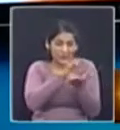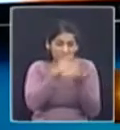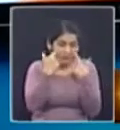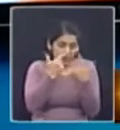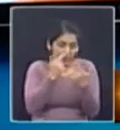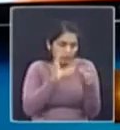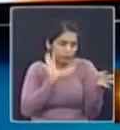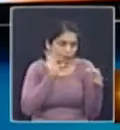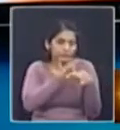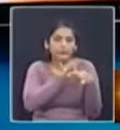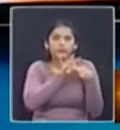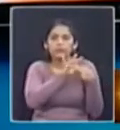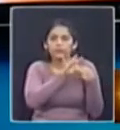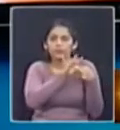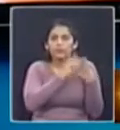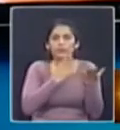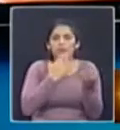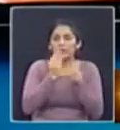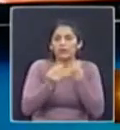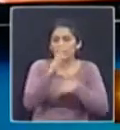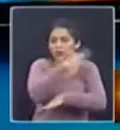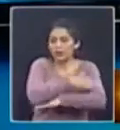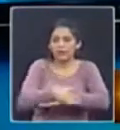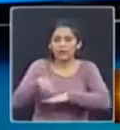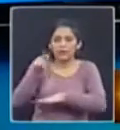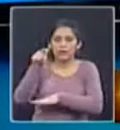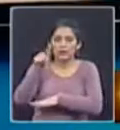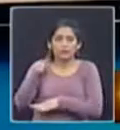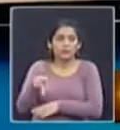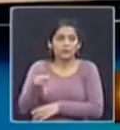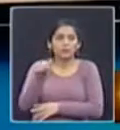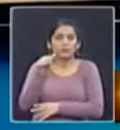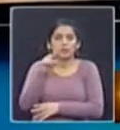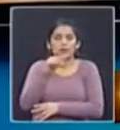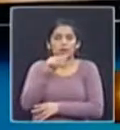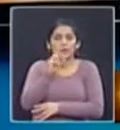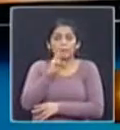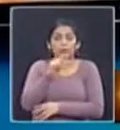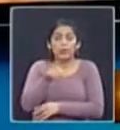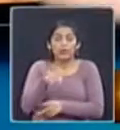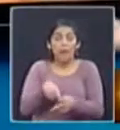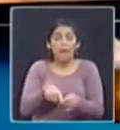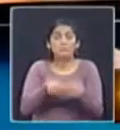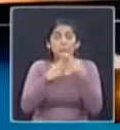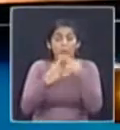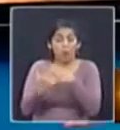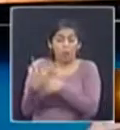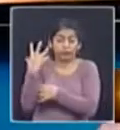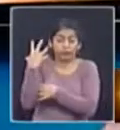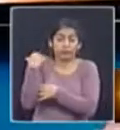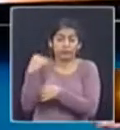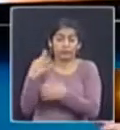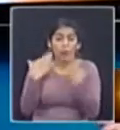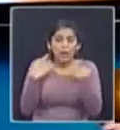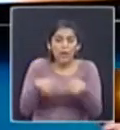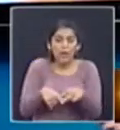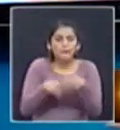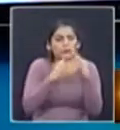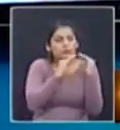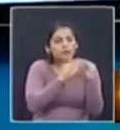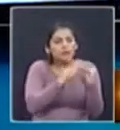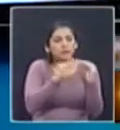espacios públicos como la calle panamá donde se origina parte de la historia de guayaquil recordemos que ayer a donde se